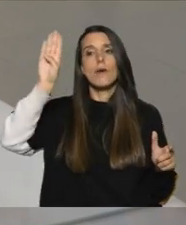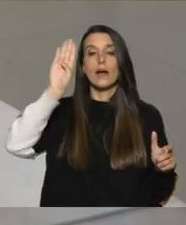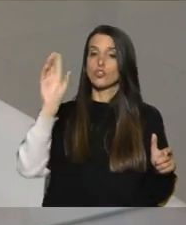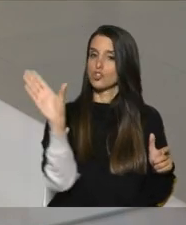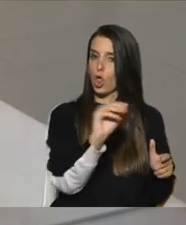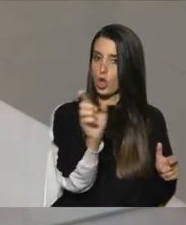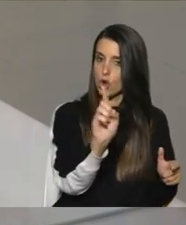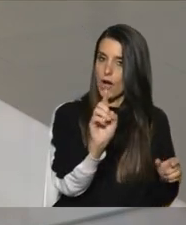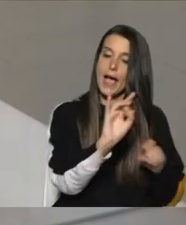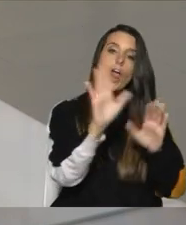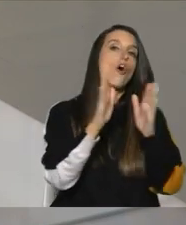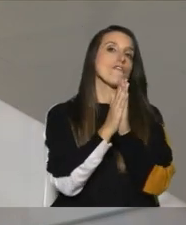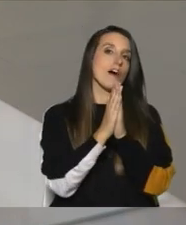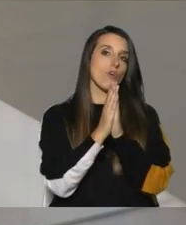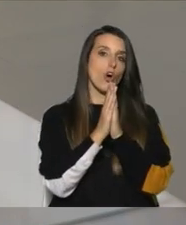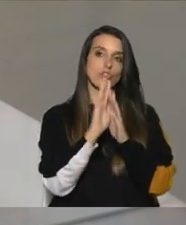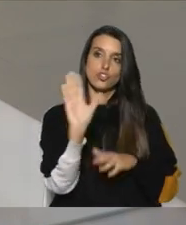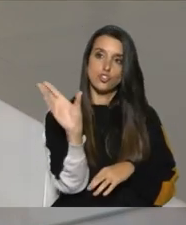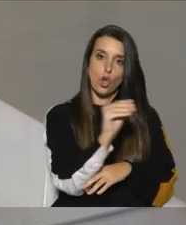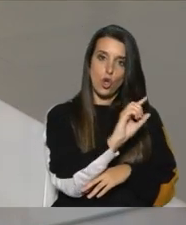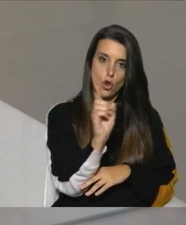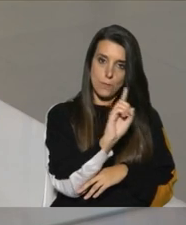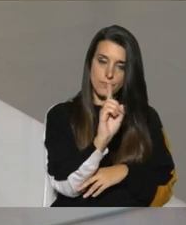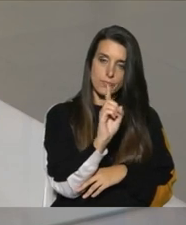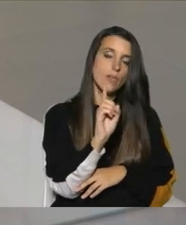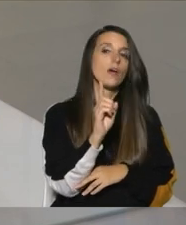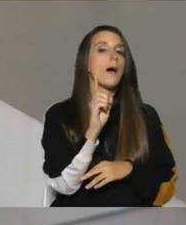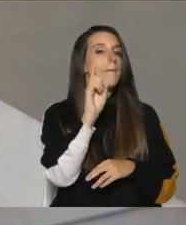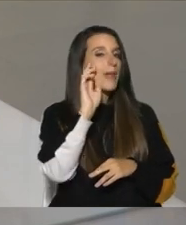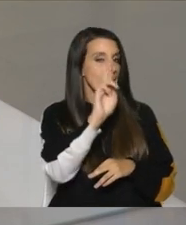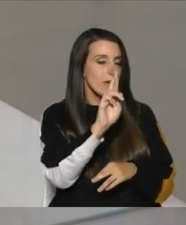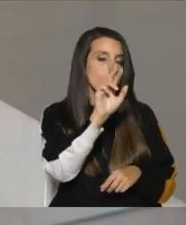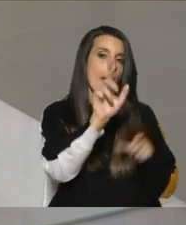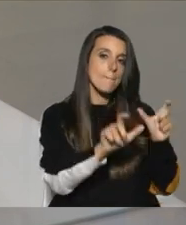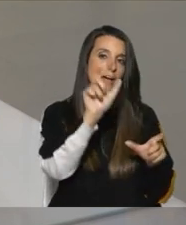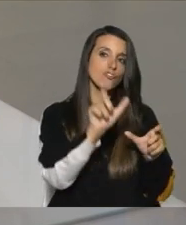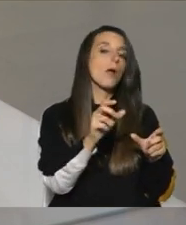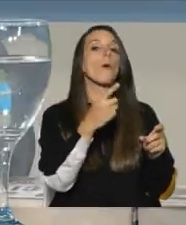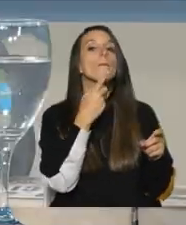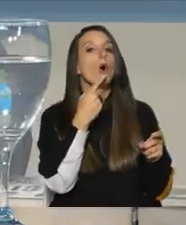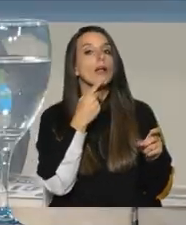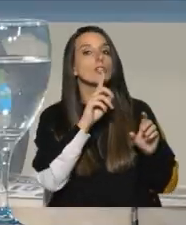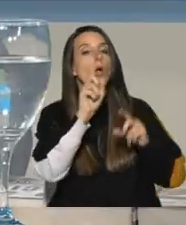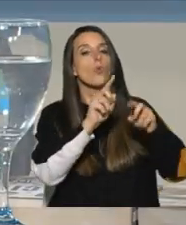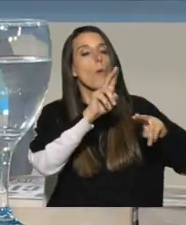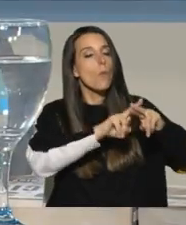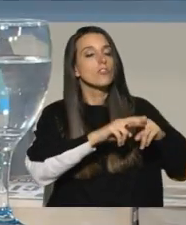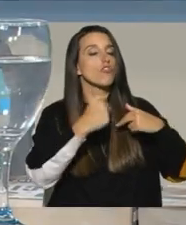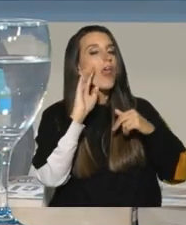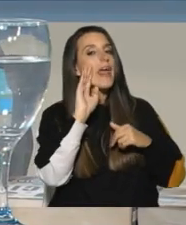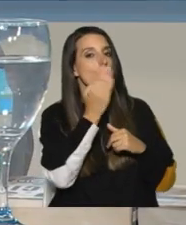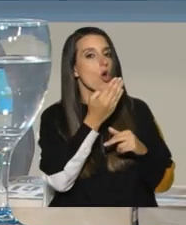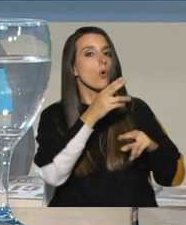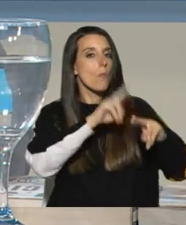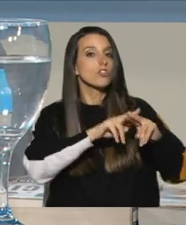todos, aclaro por favor, no quiero que se falte respeto a gente que simplemente por razones políticas fueron muertos, eso lo reconozco,